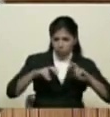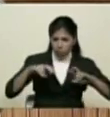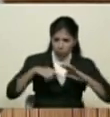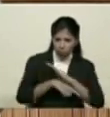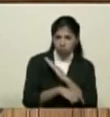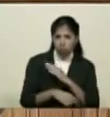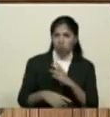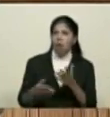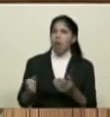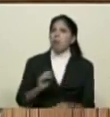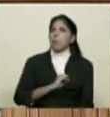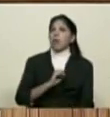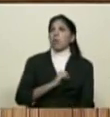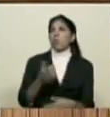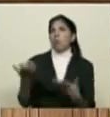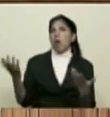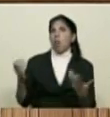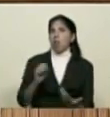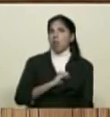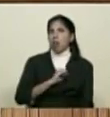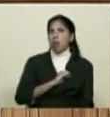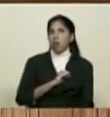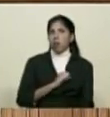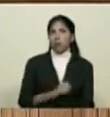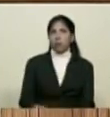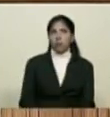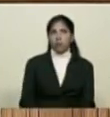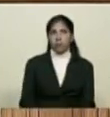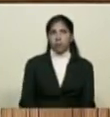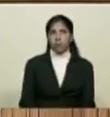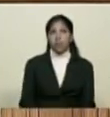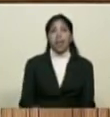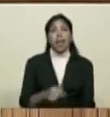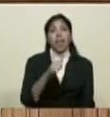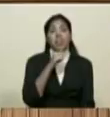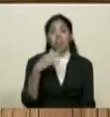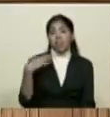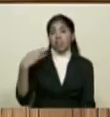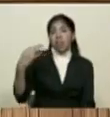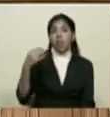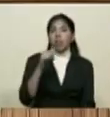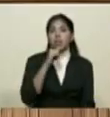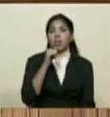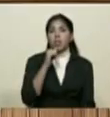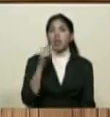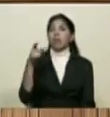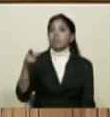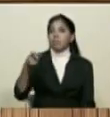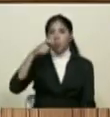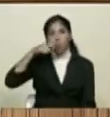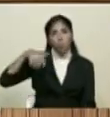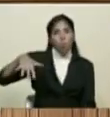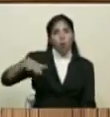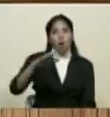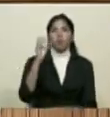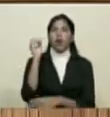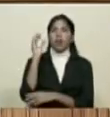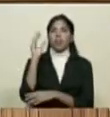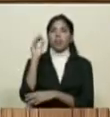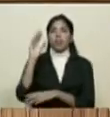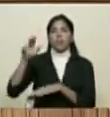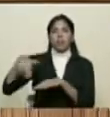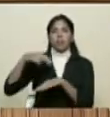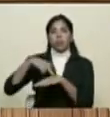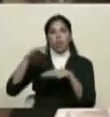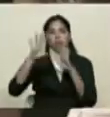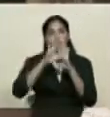¿Cuál es el miedo? A mí me designó la soberana Asamblea Nacional Constituyente de la